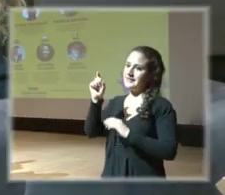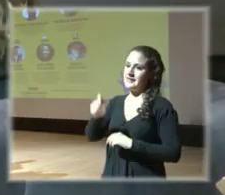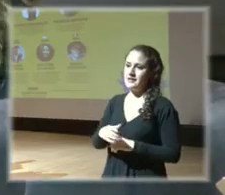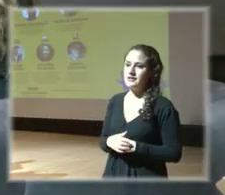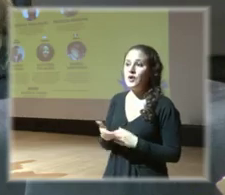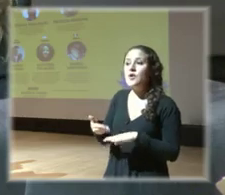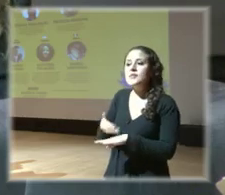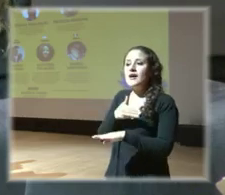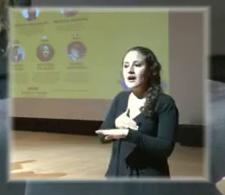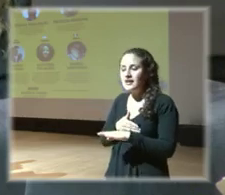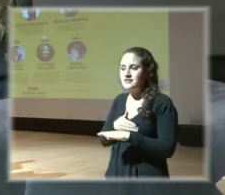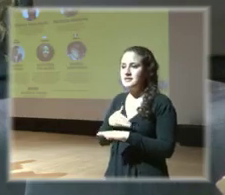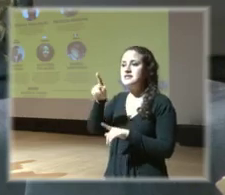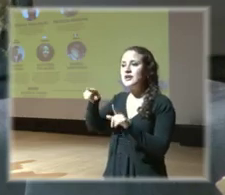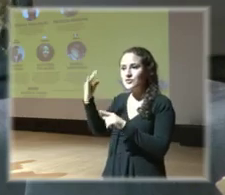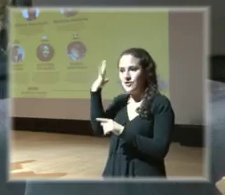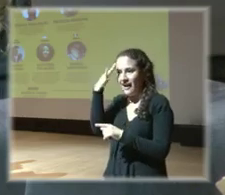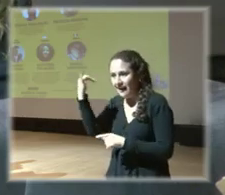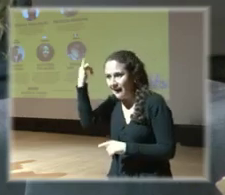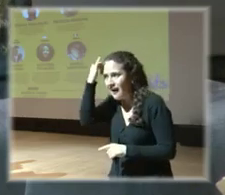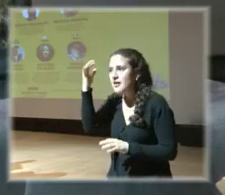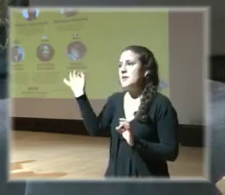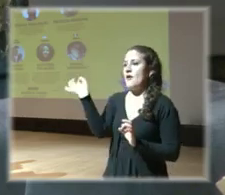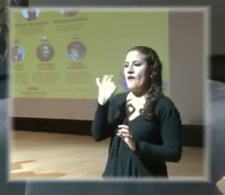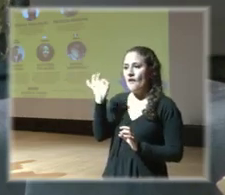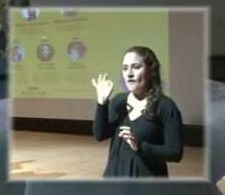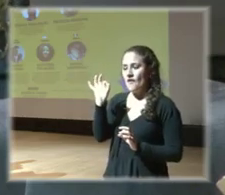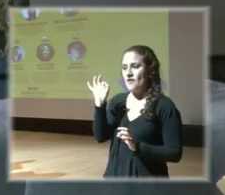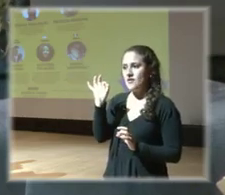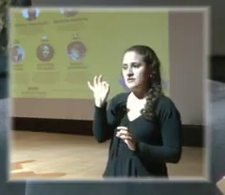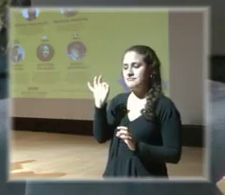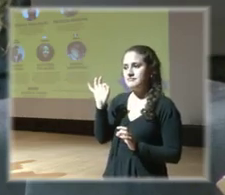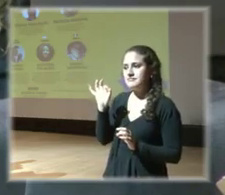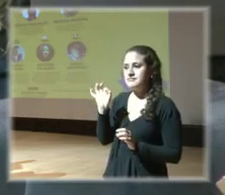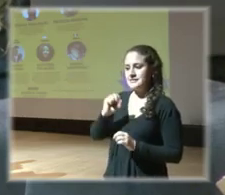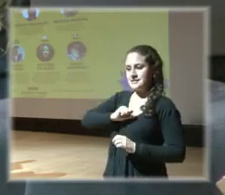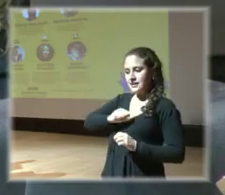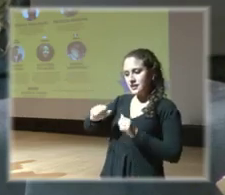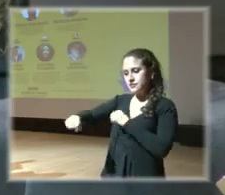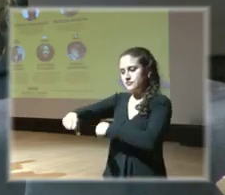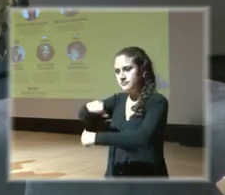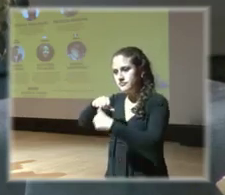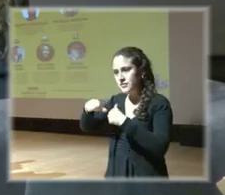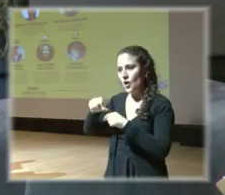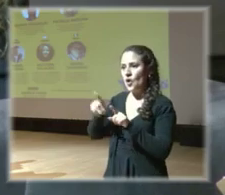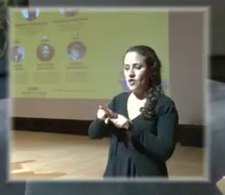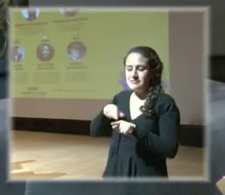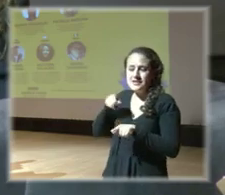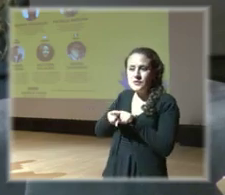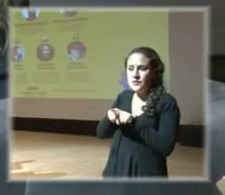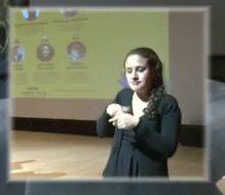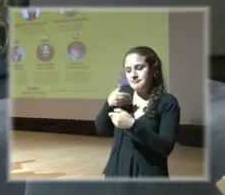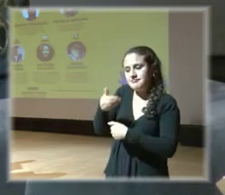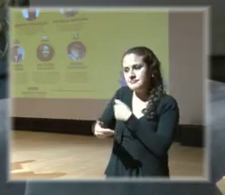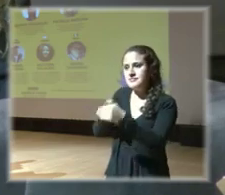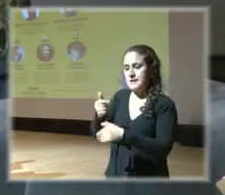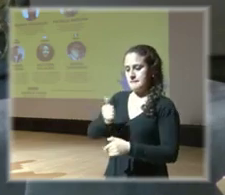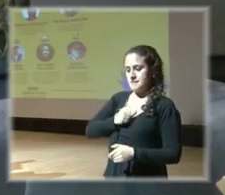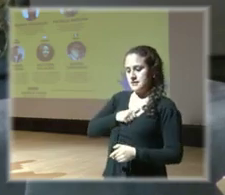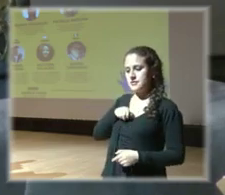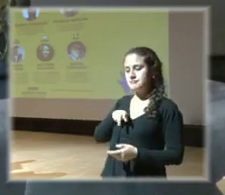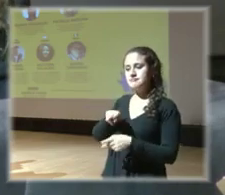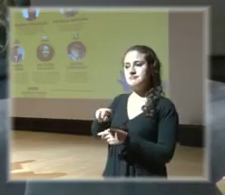la doctrina para quienes son académicos, pero se desarrollan desde la reivindicación y desde transitar ese camino en primera persona, ¿no?